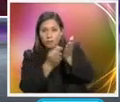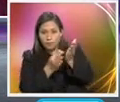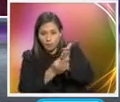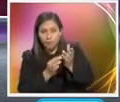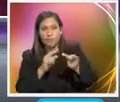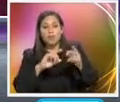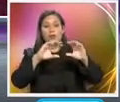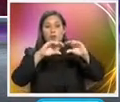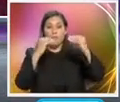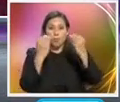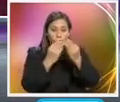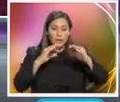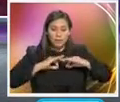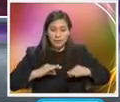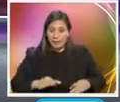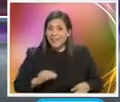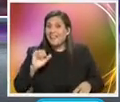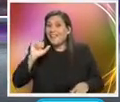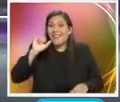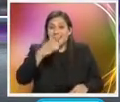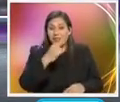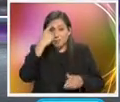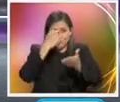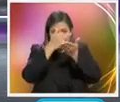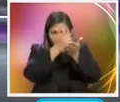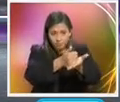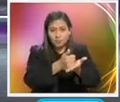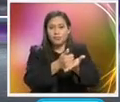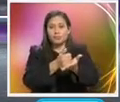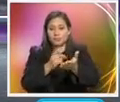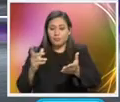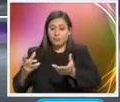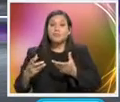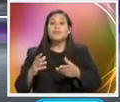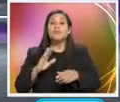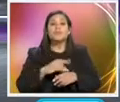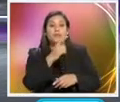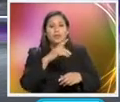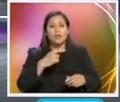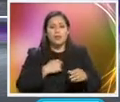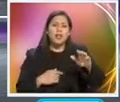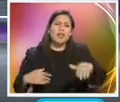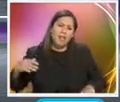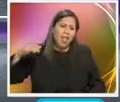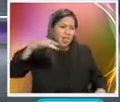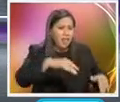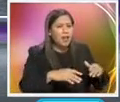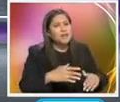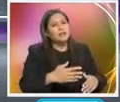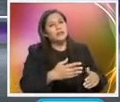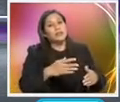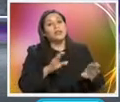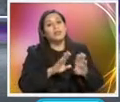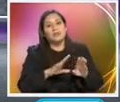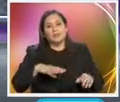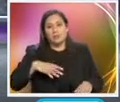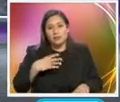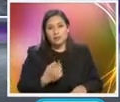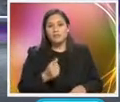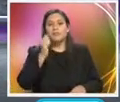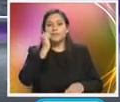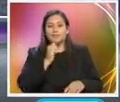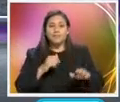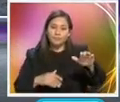en dona, un chaleco. Tenemos que llevar algo para ayudar a la persona que se está ahogando porque es mucho esfuerzo. Lo ideal es llegar por